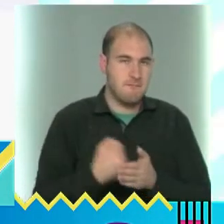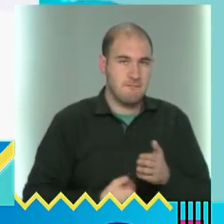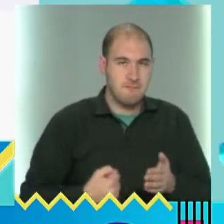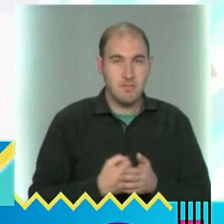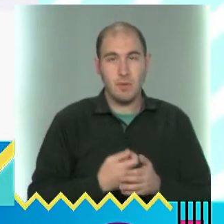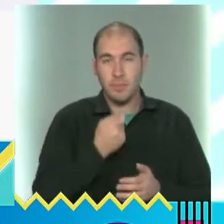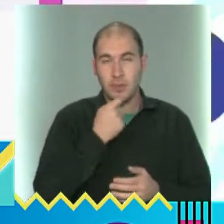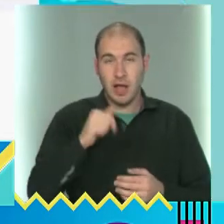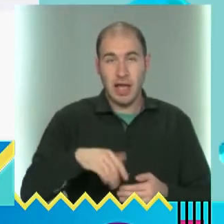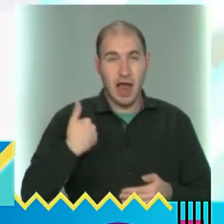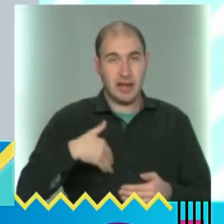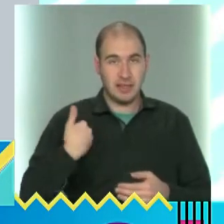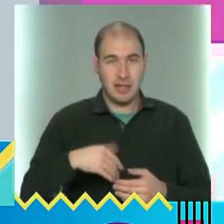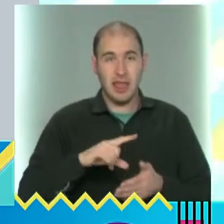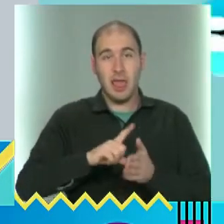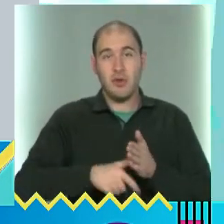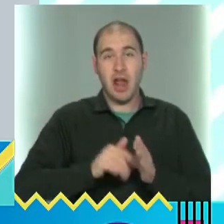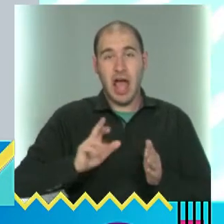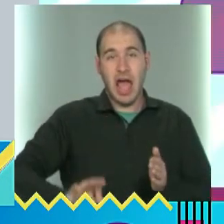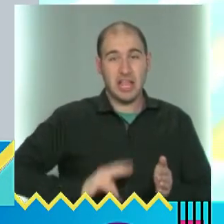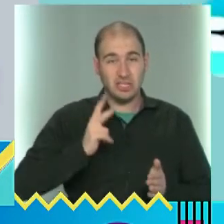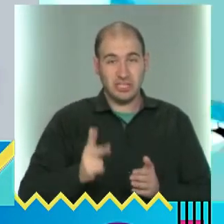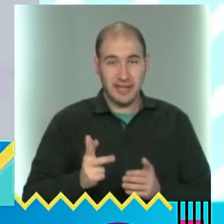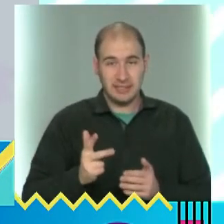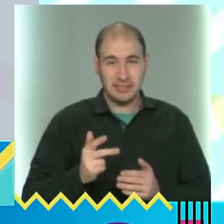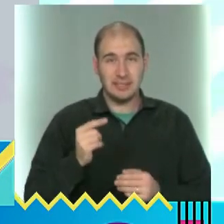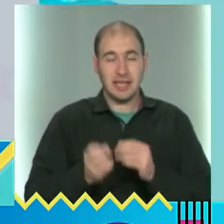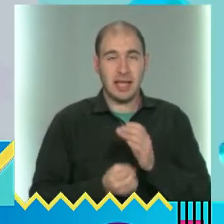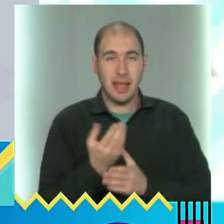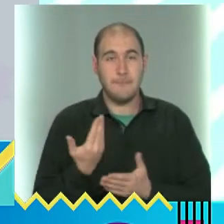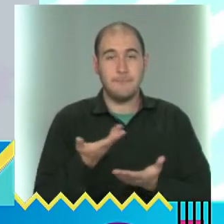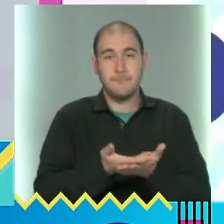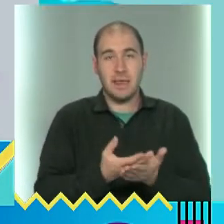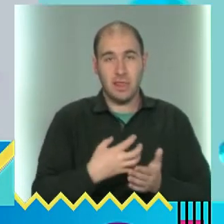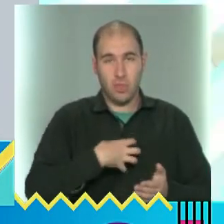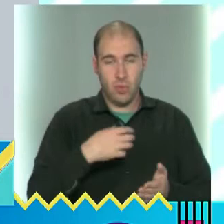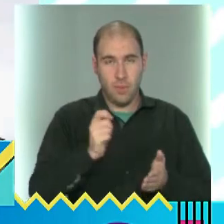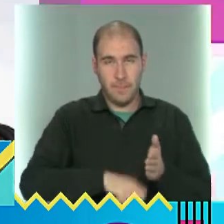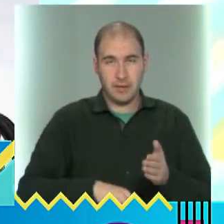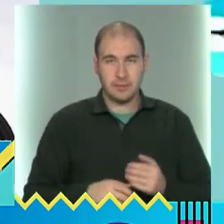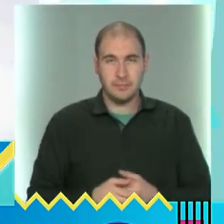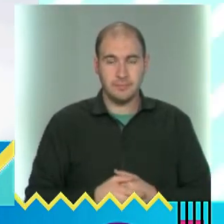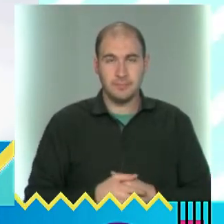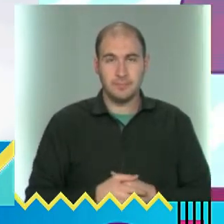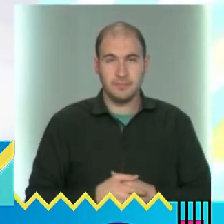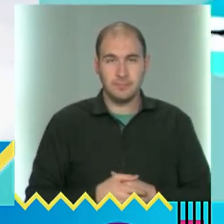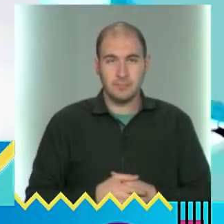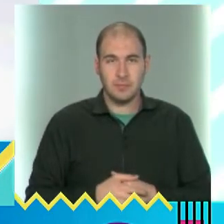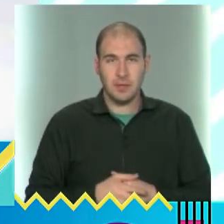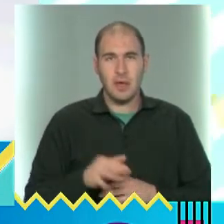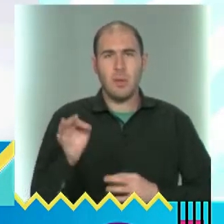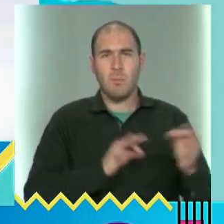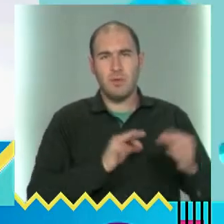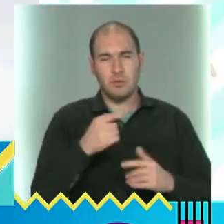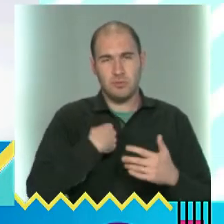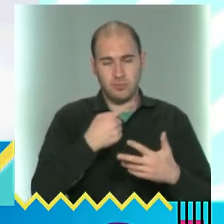acá, por ejemplo, acá en Argentina tarda 3 años para generarse una solicitud de patente. De hecho, con todos los proyectos